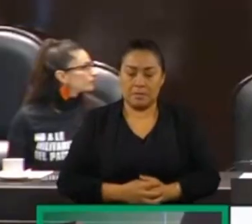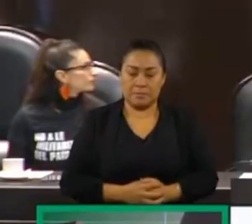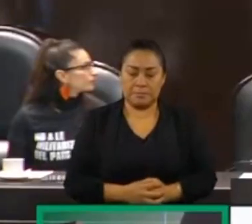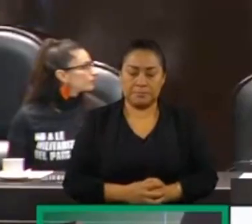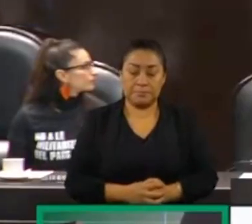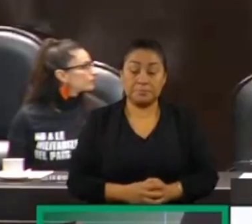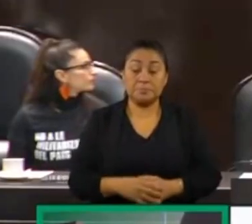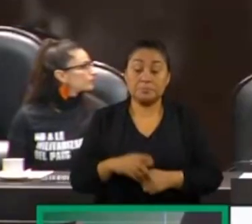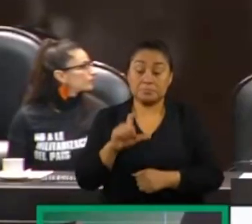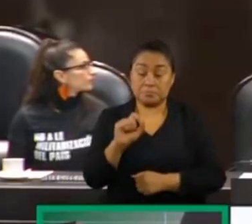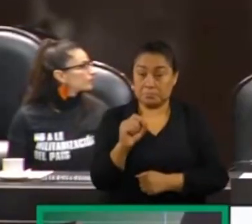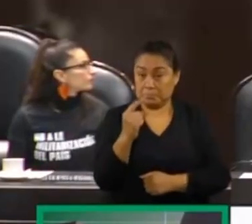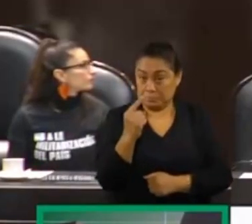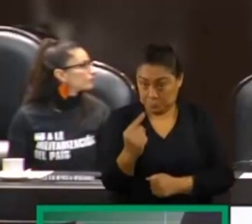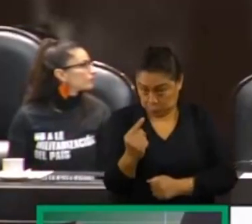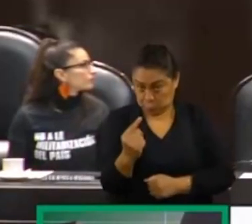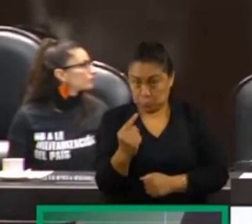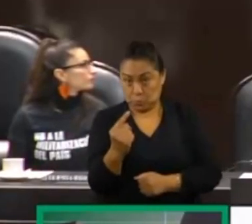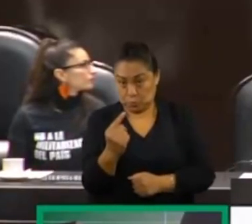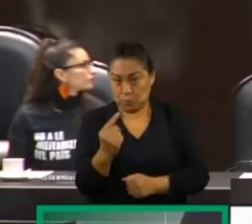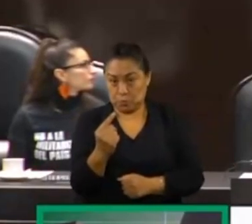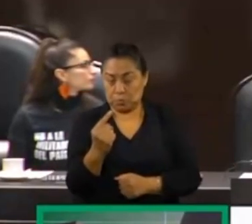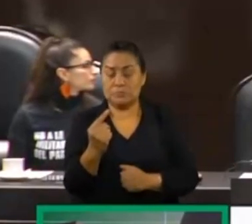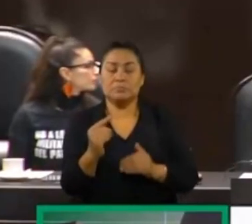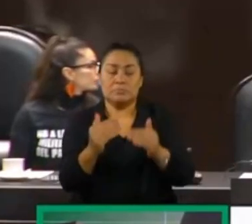No, 21, párrafo 12.